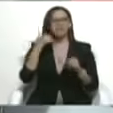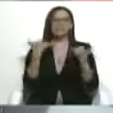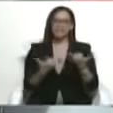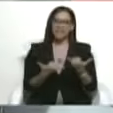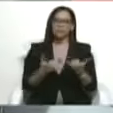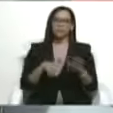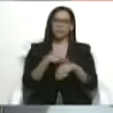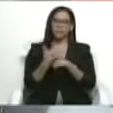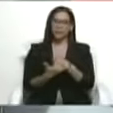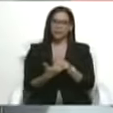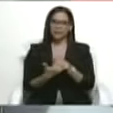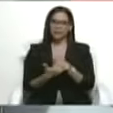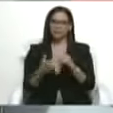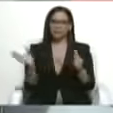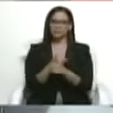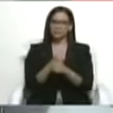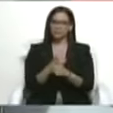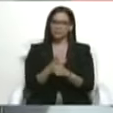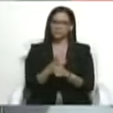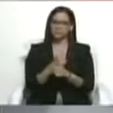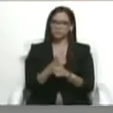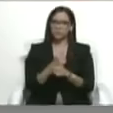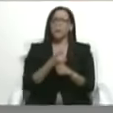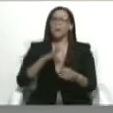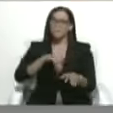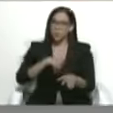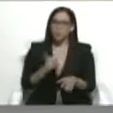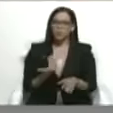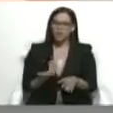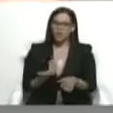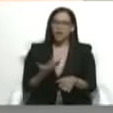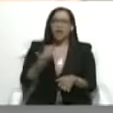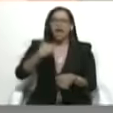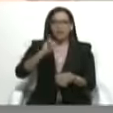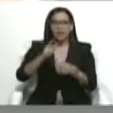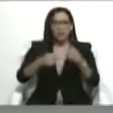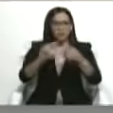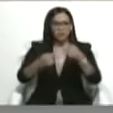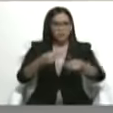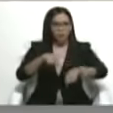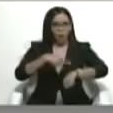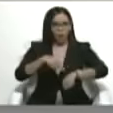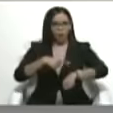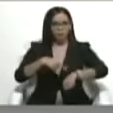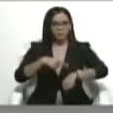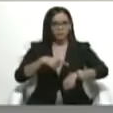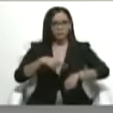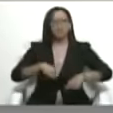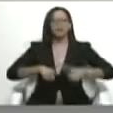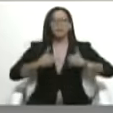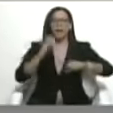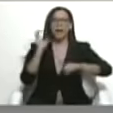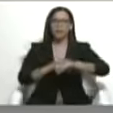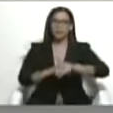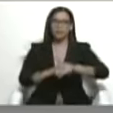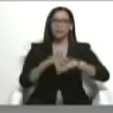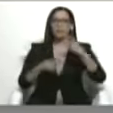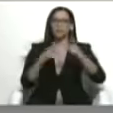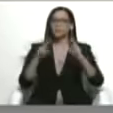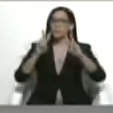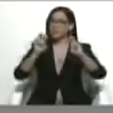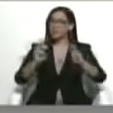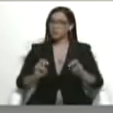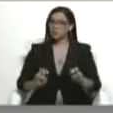están desarticulados, ¿podrían haber en las próximas horas más detenciones producto de esta